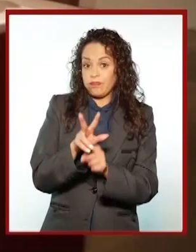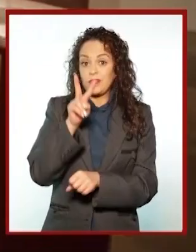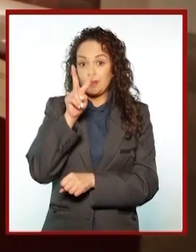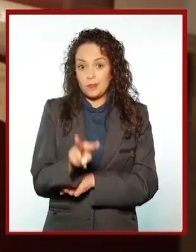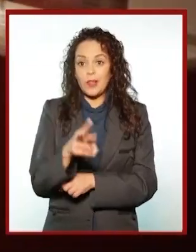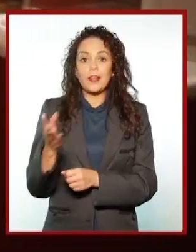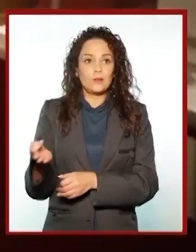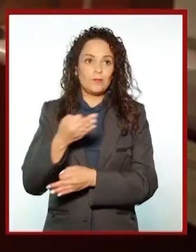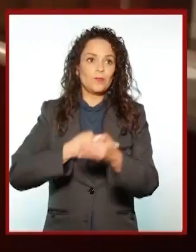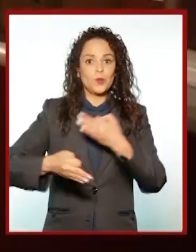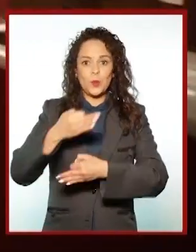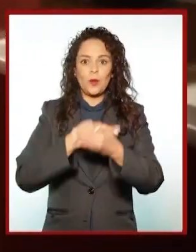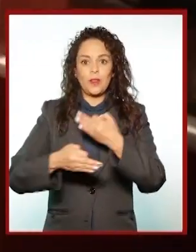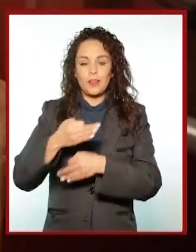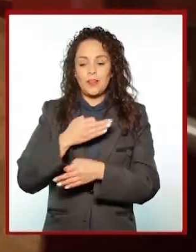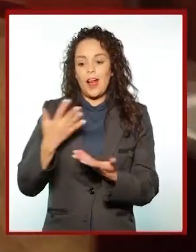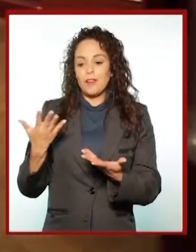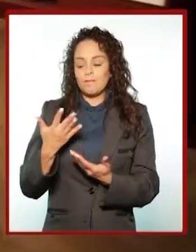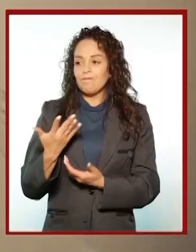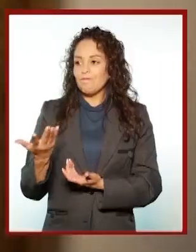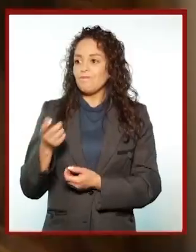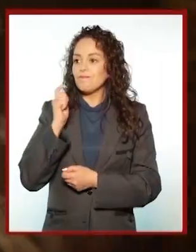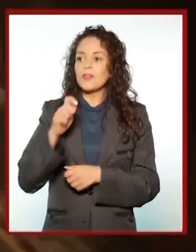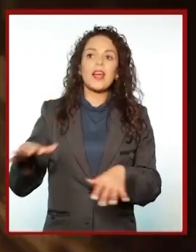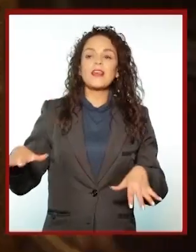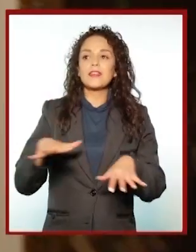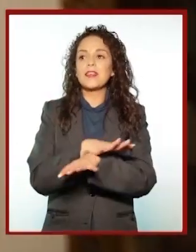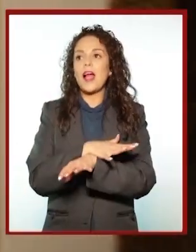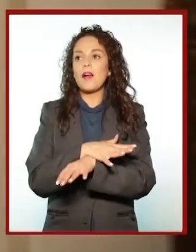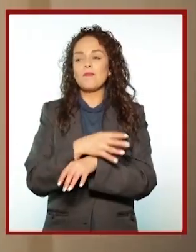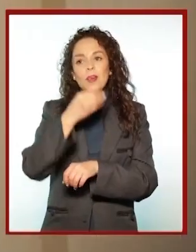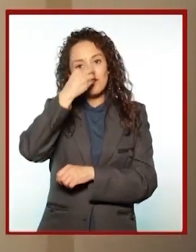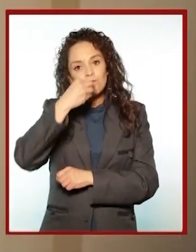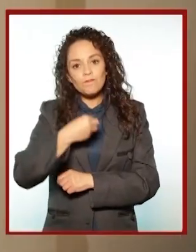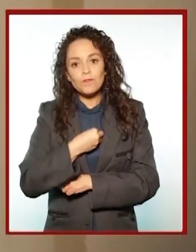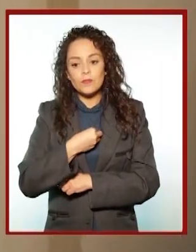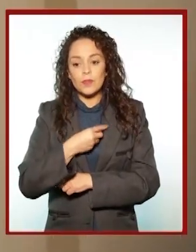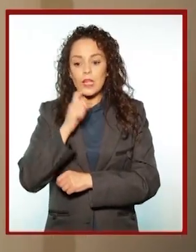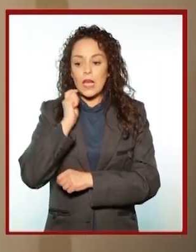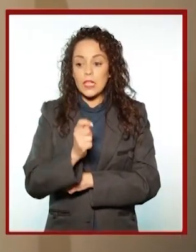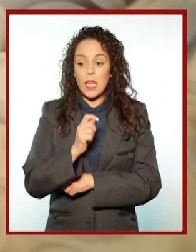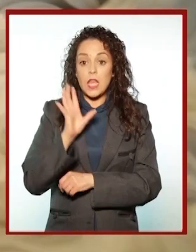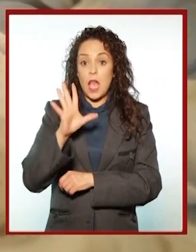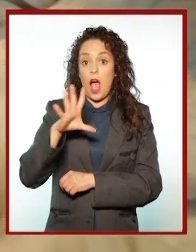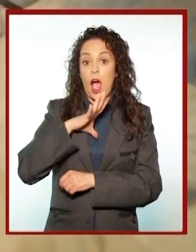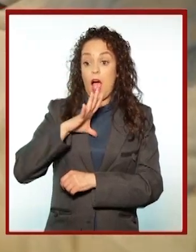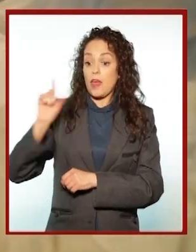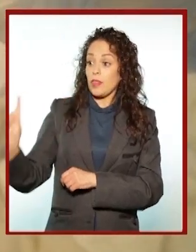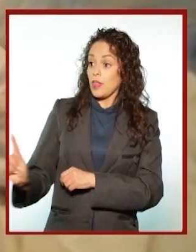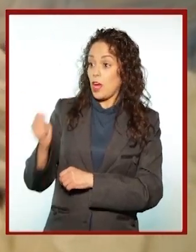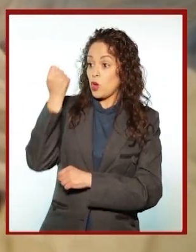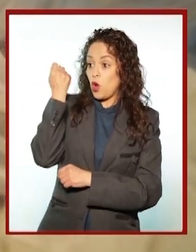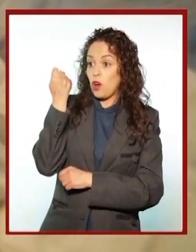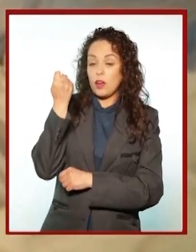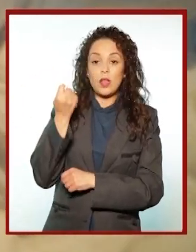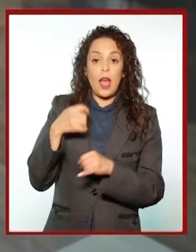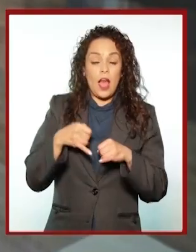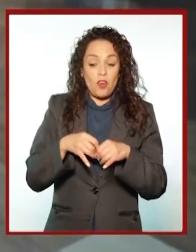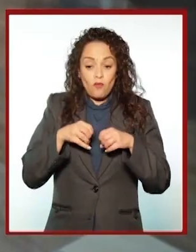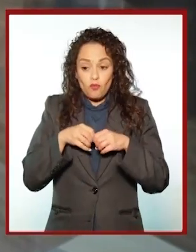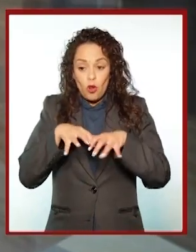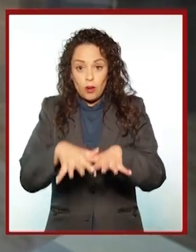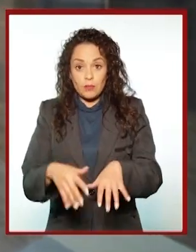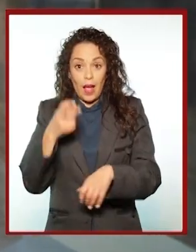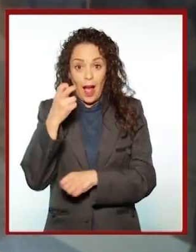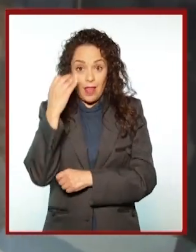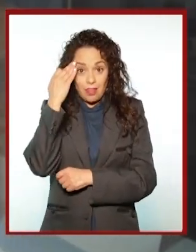ha forzado a que el cambio civilizatorio que habíamos experimentado con la era de las tecnologías, con la